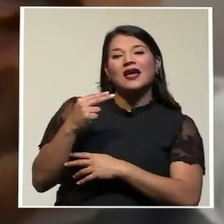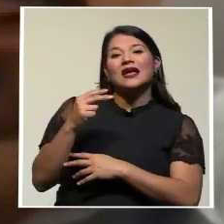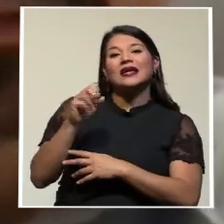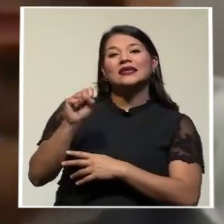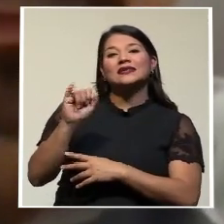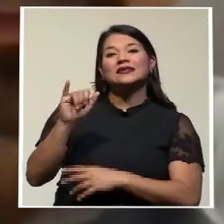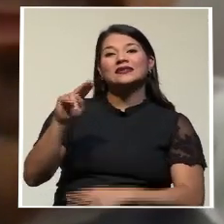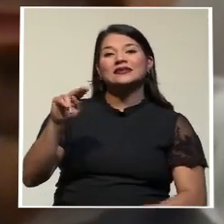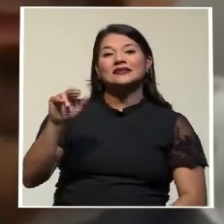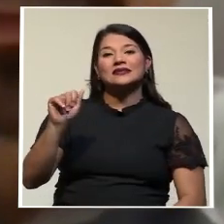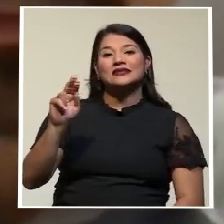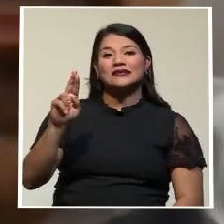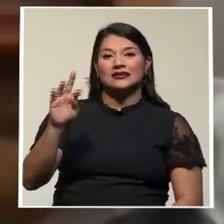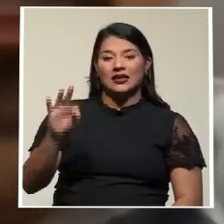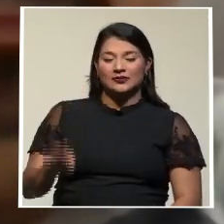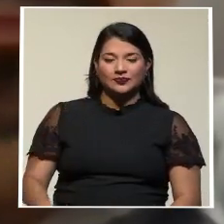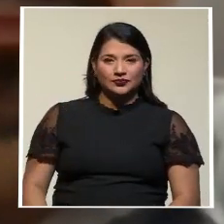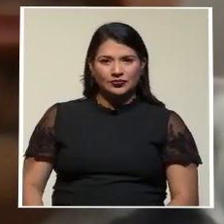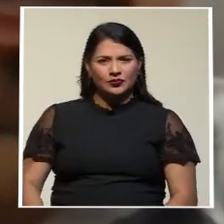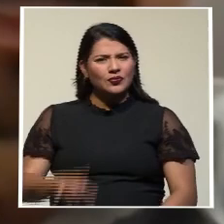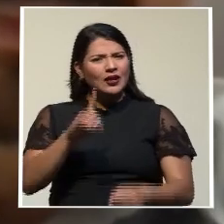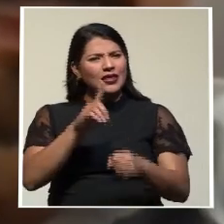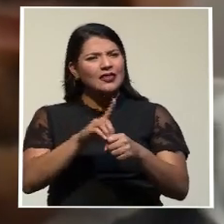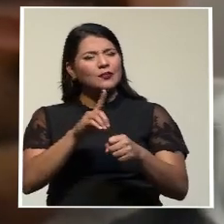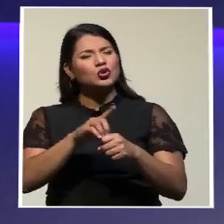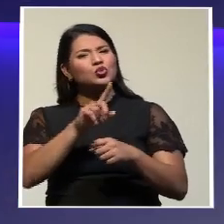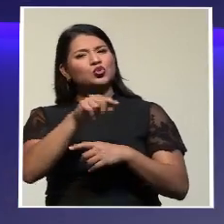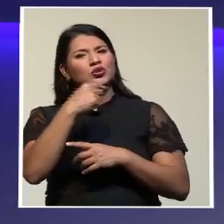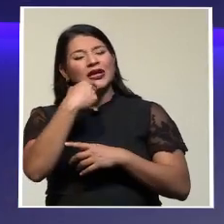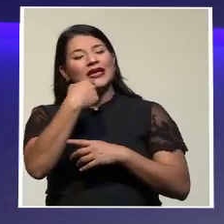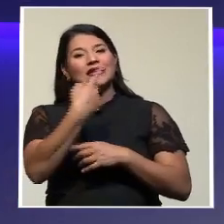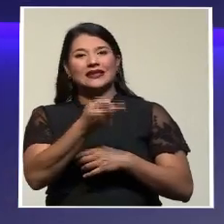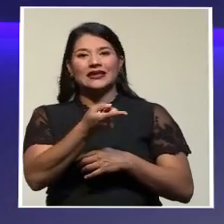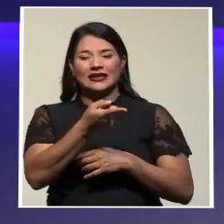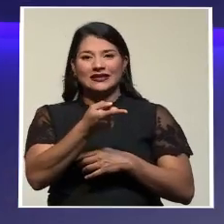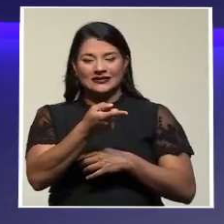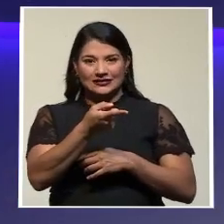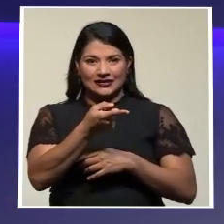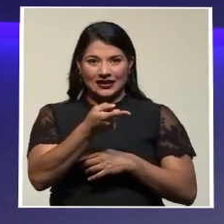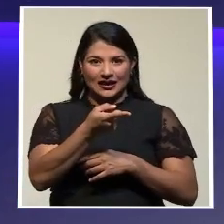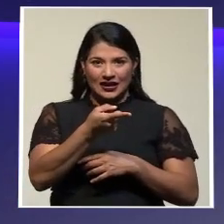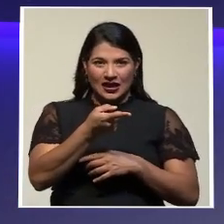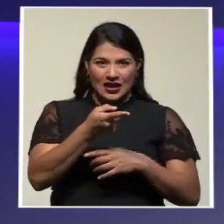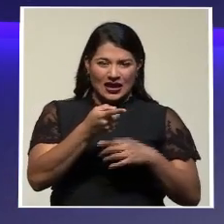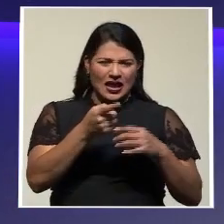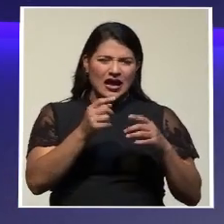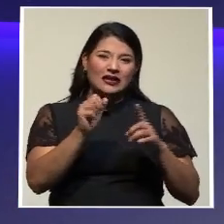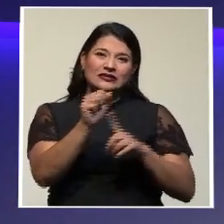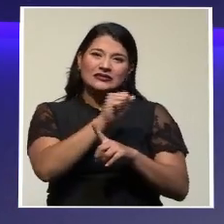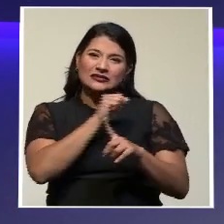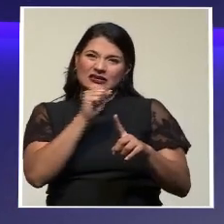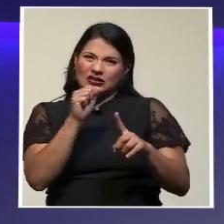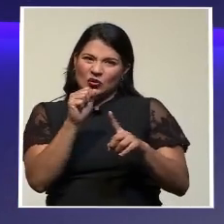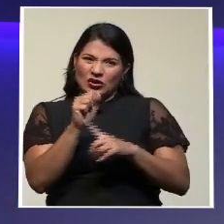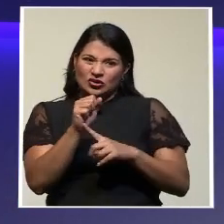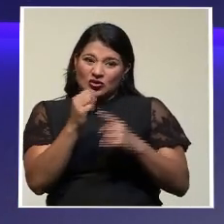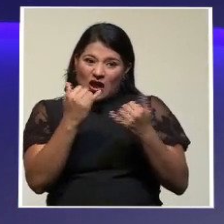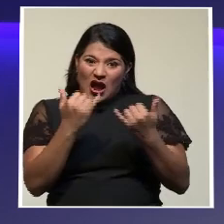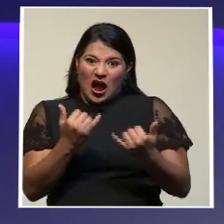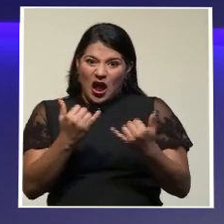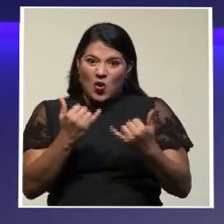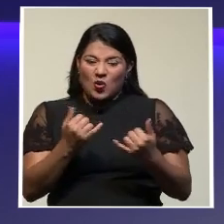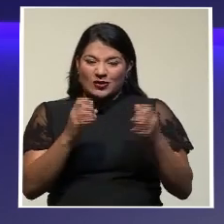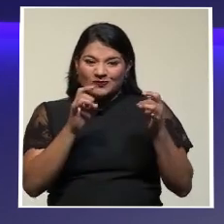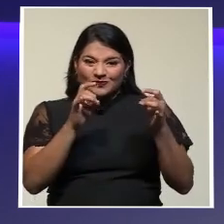CINARTE. Diputado, usted ha insistido en que la tragedia de esta debacle en el acceso a la educación es